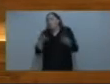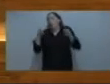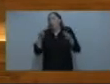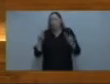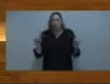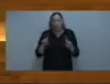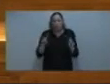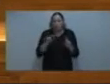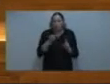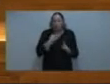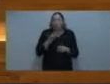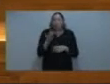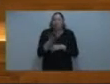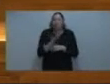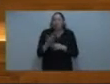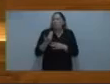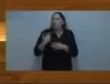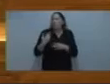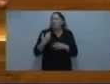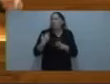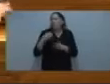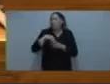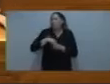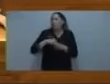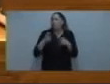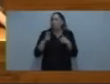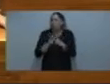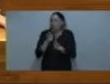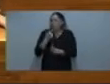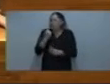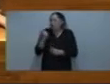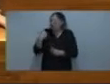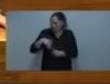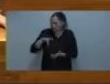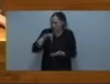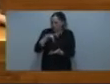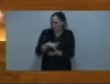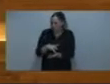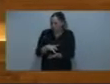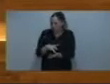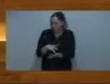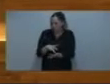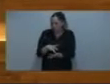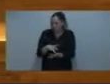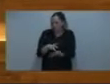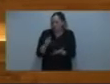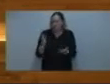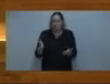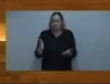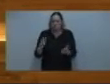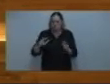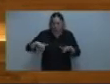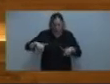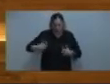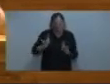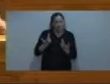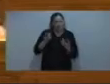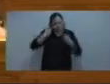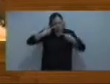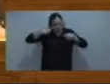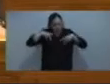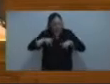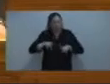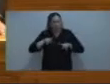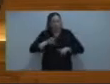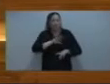Anteriores portavoces en la materia de nuestro grupo ya lo habían manifestado. Permítanme recordar lo dicho por la señora